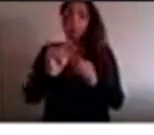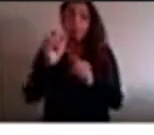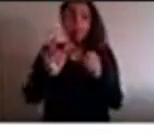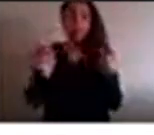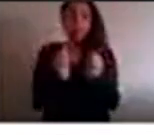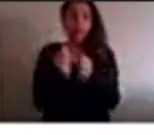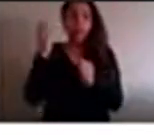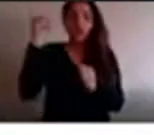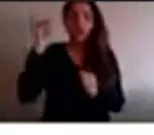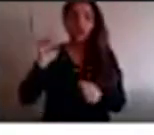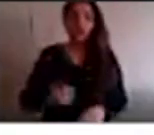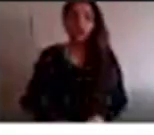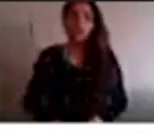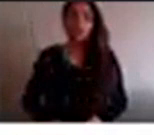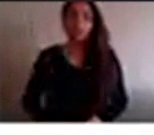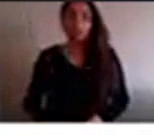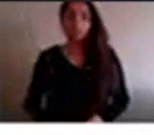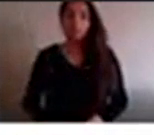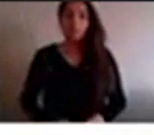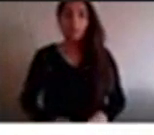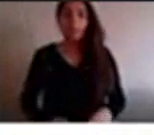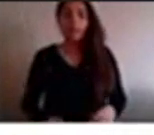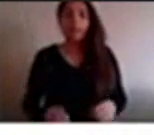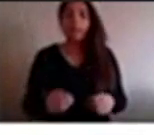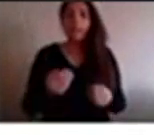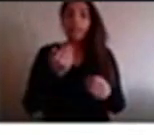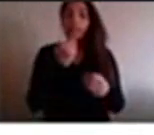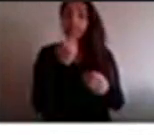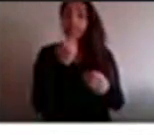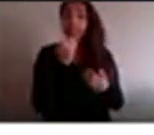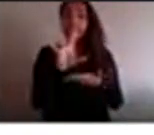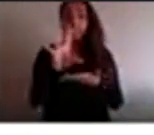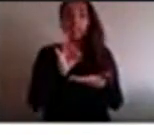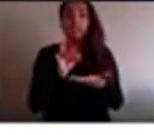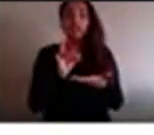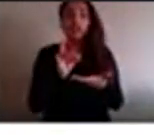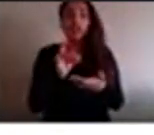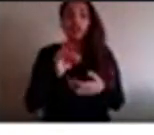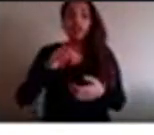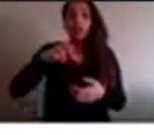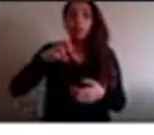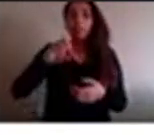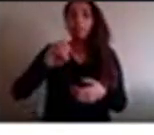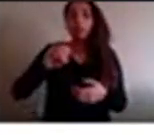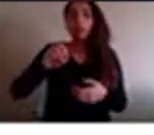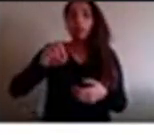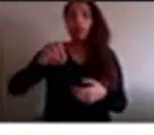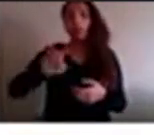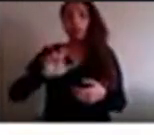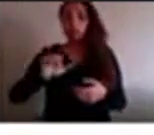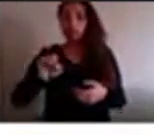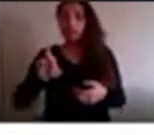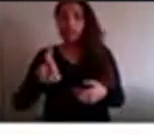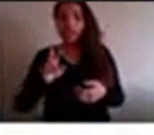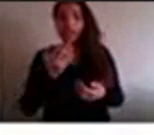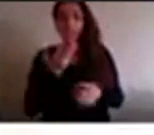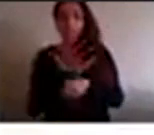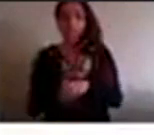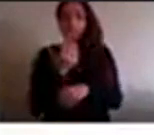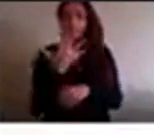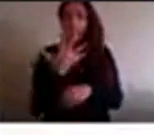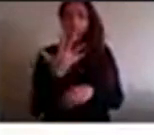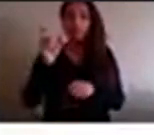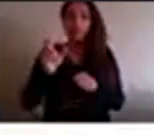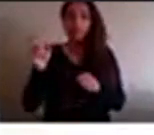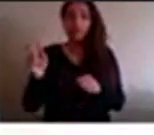1.17%, y de elección popular hay 5 personas. Se han nombrado en elección popular, se han